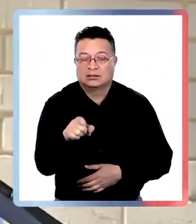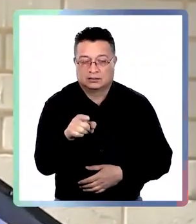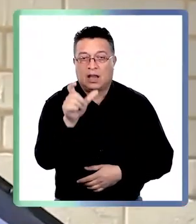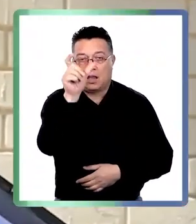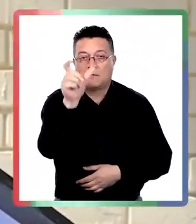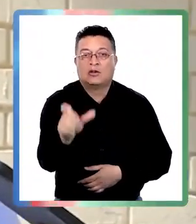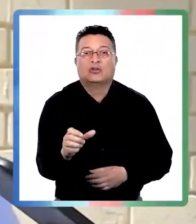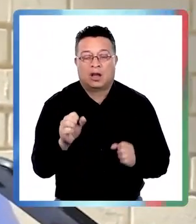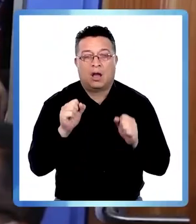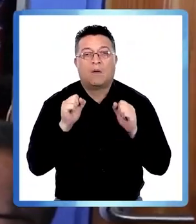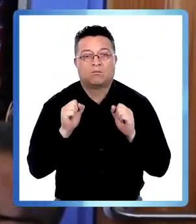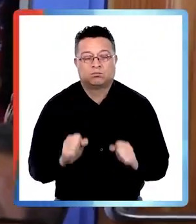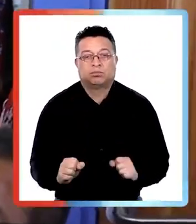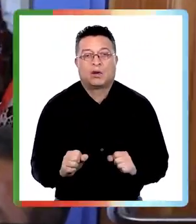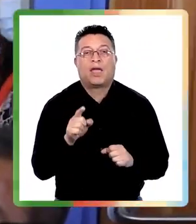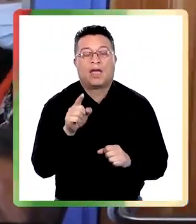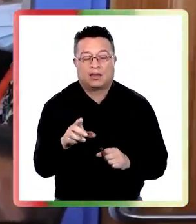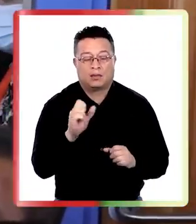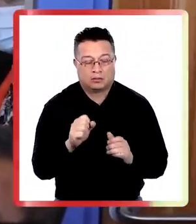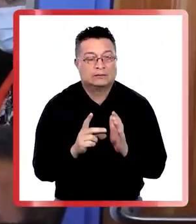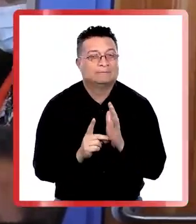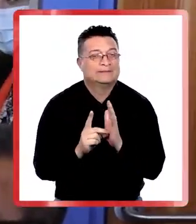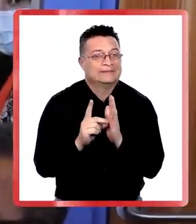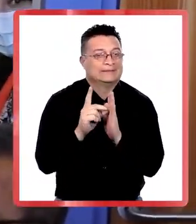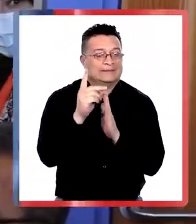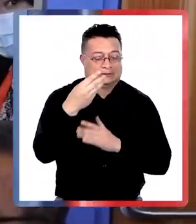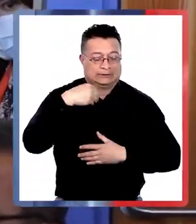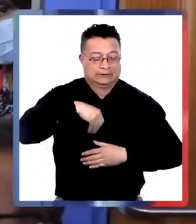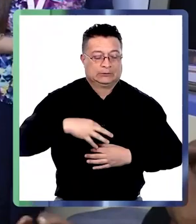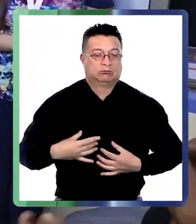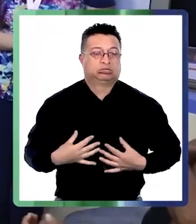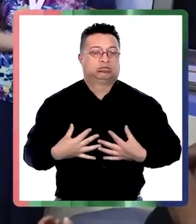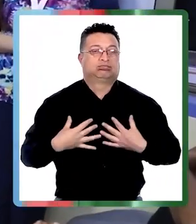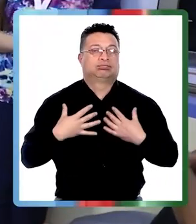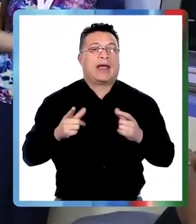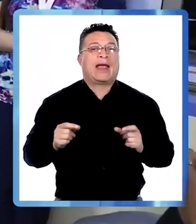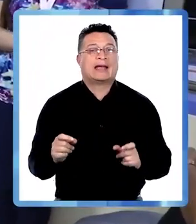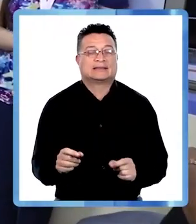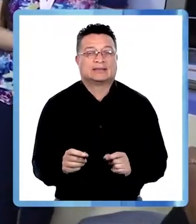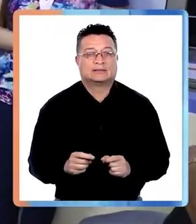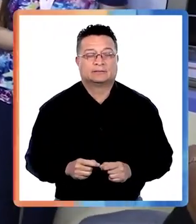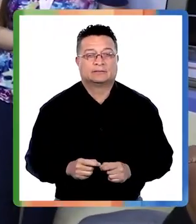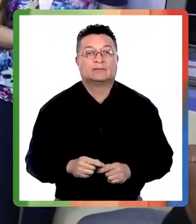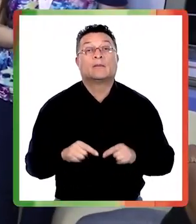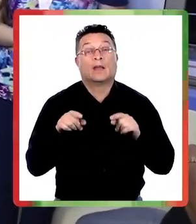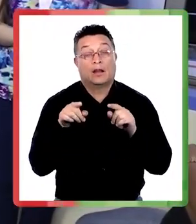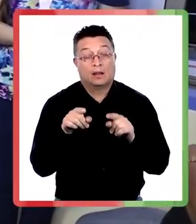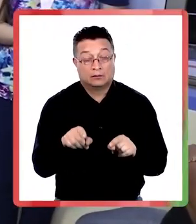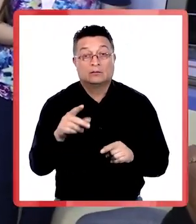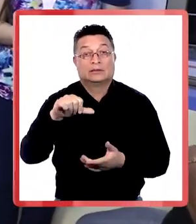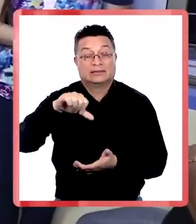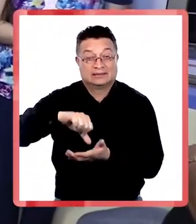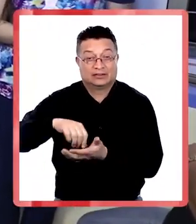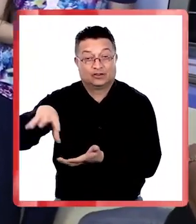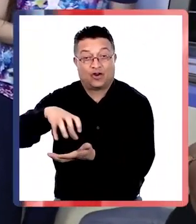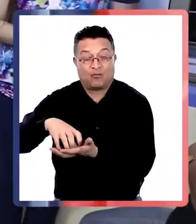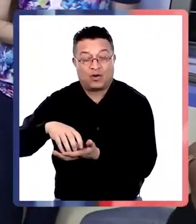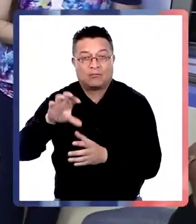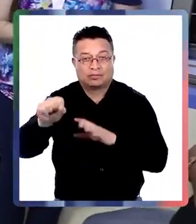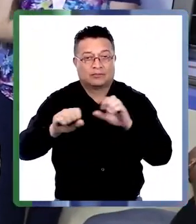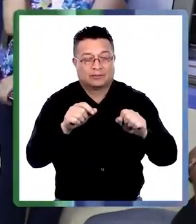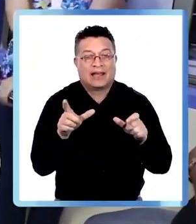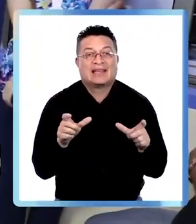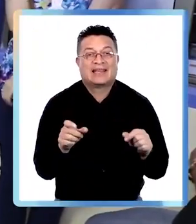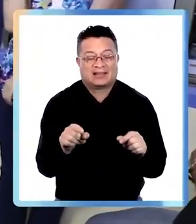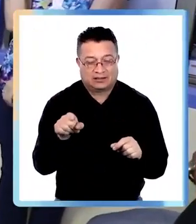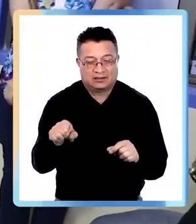puede estar desarrollando un cáncer en etapas precoces. Se ha ido potenciando al Centro Comunal de Pesquisa de Cáncer, entidad que forma